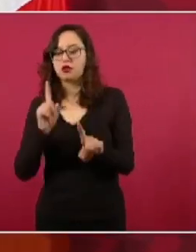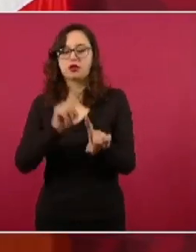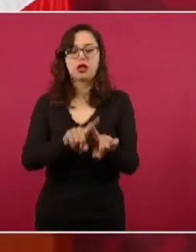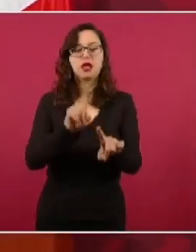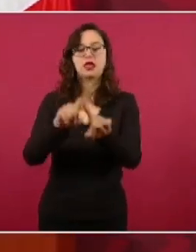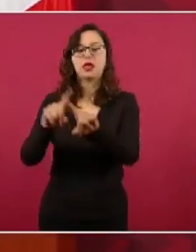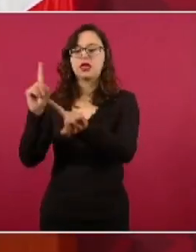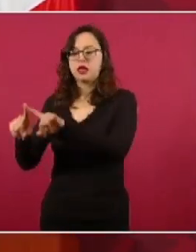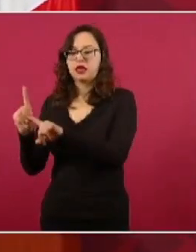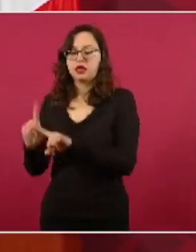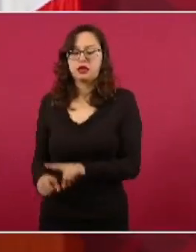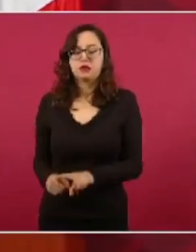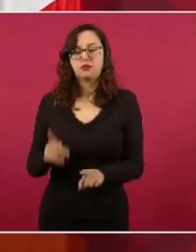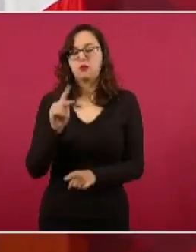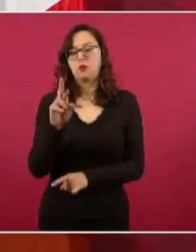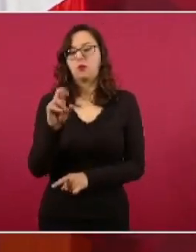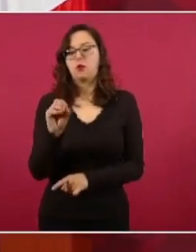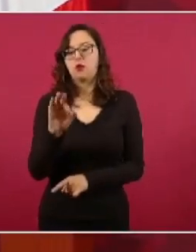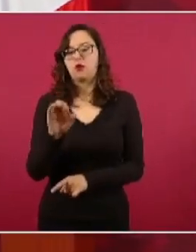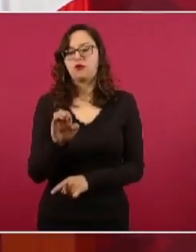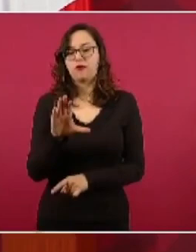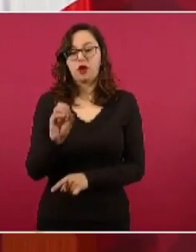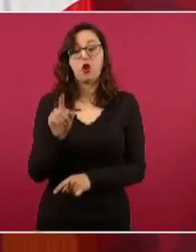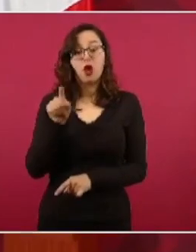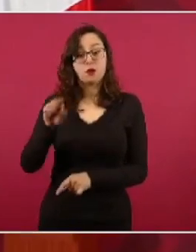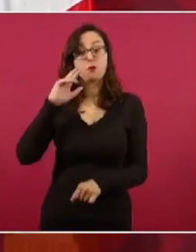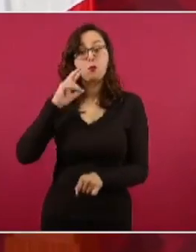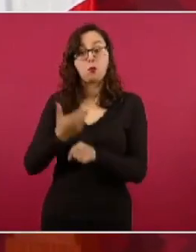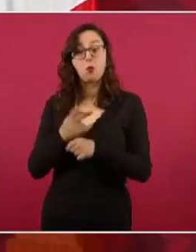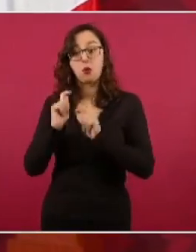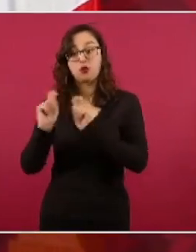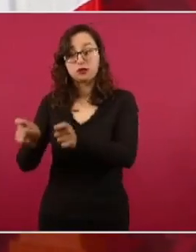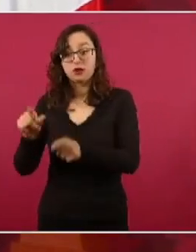verdad, pero le pedí para que